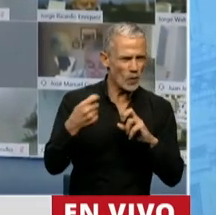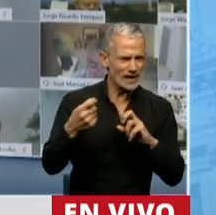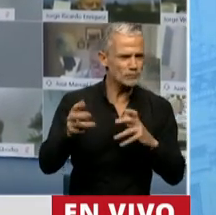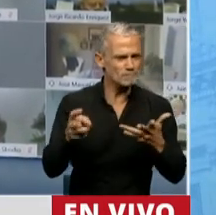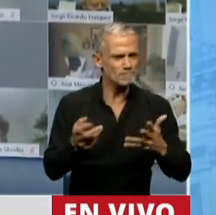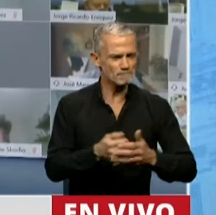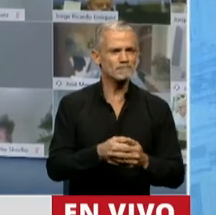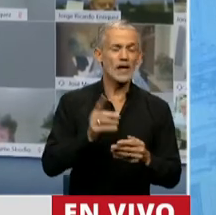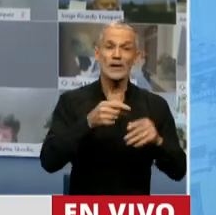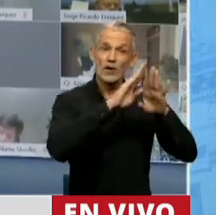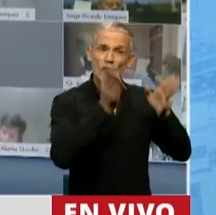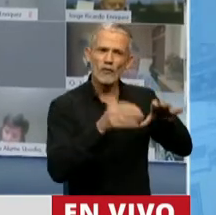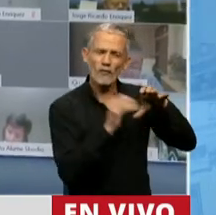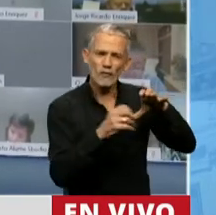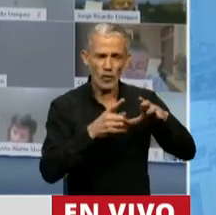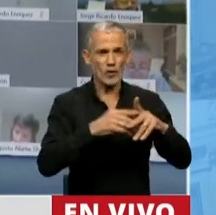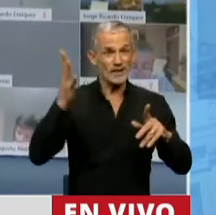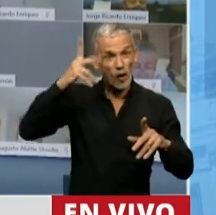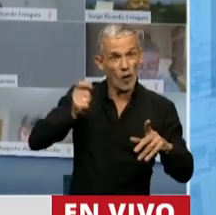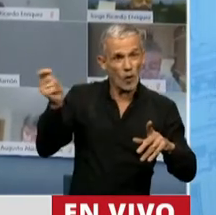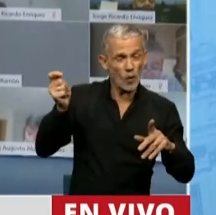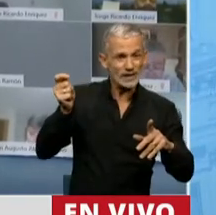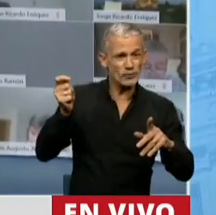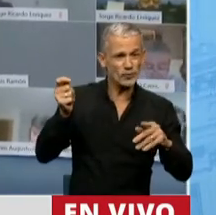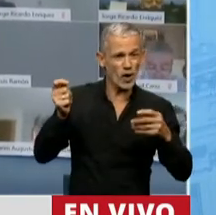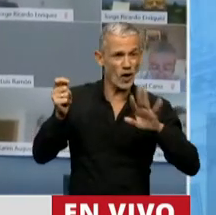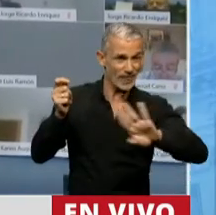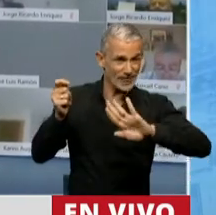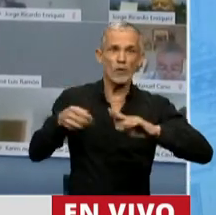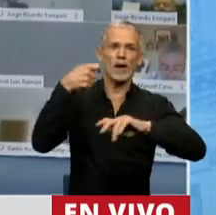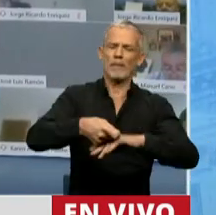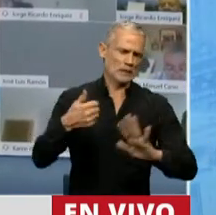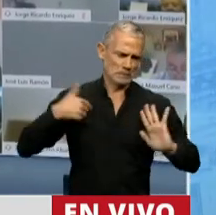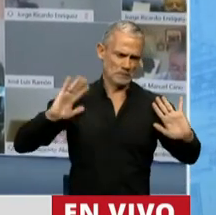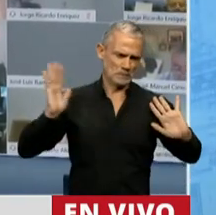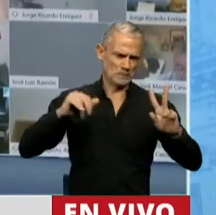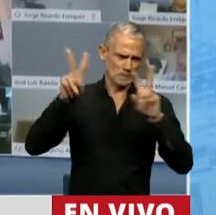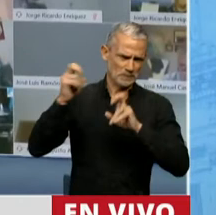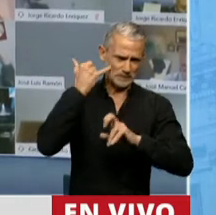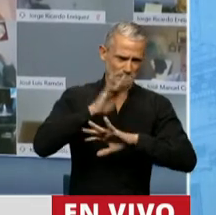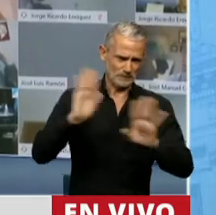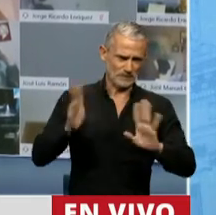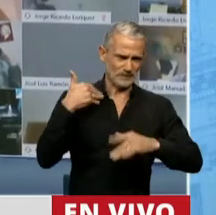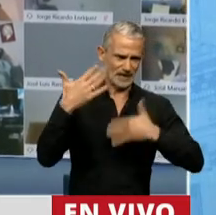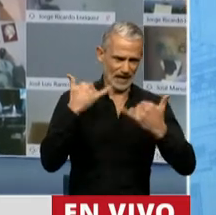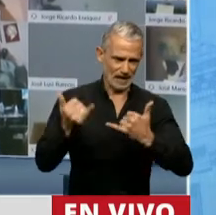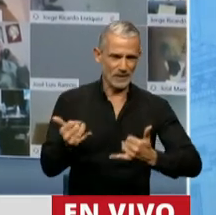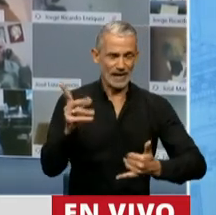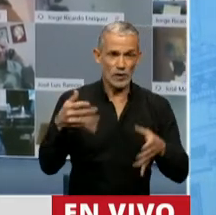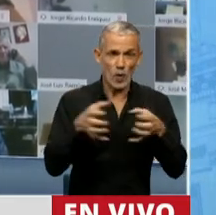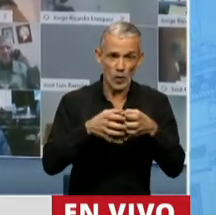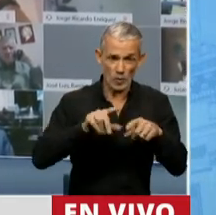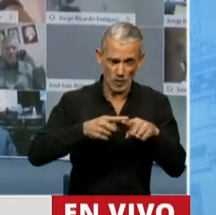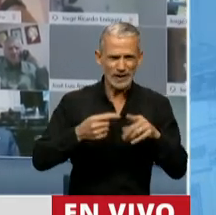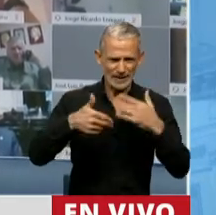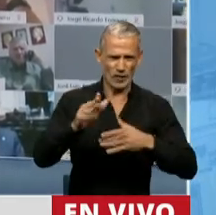mucho del Fondo de Reparación Histórica. Yo no me voy a ocupar del tema, ya que otros colegas de nuestro interbloque